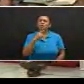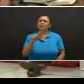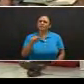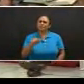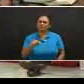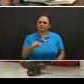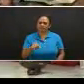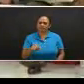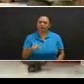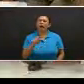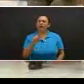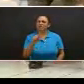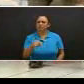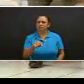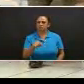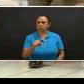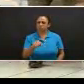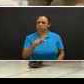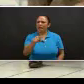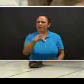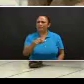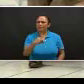disciplínelo.